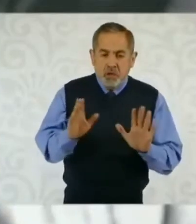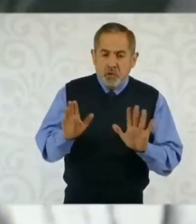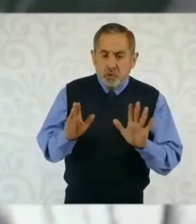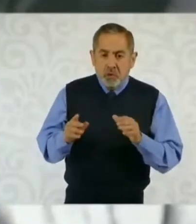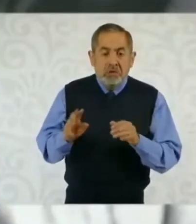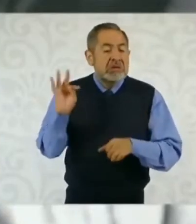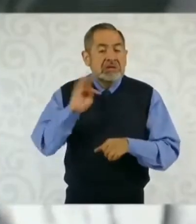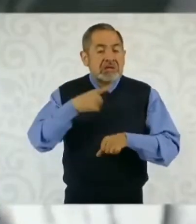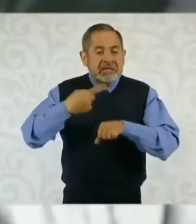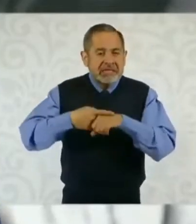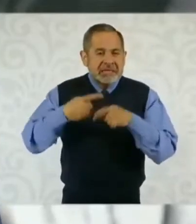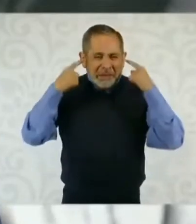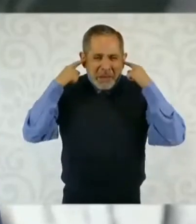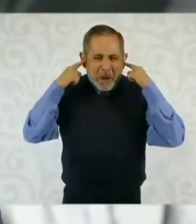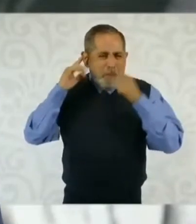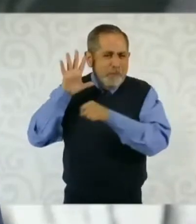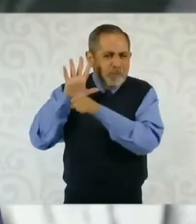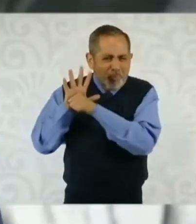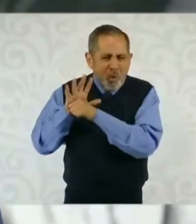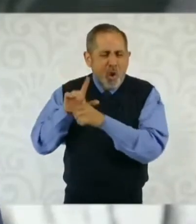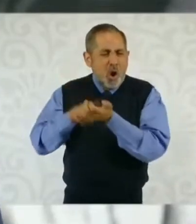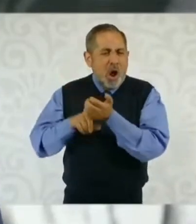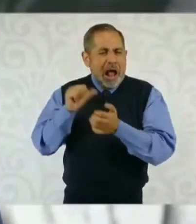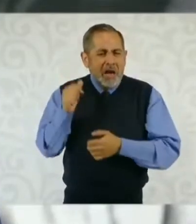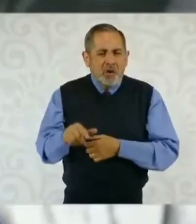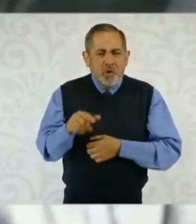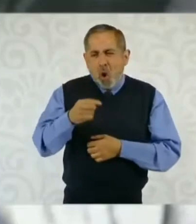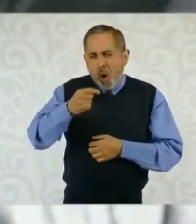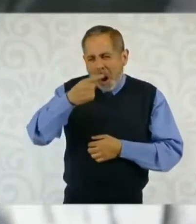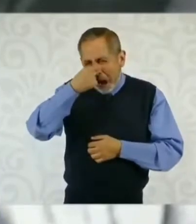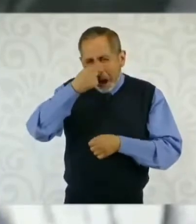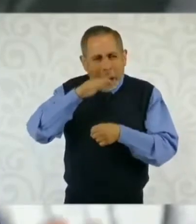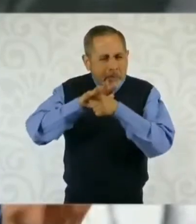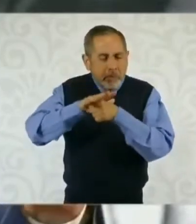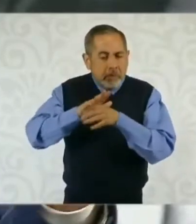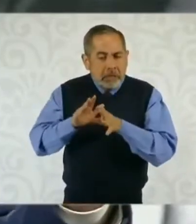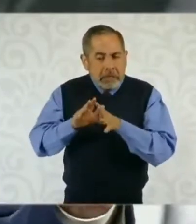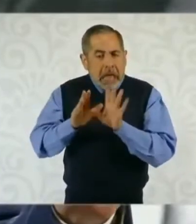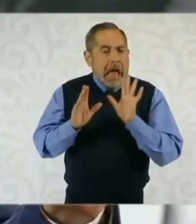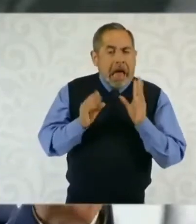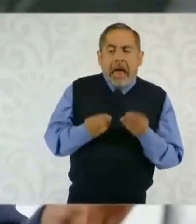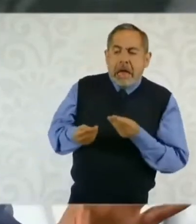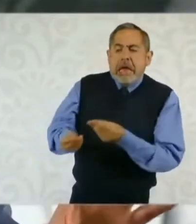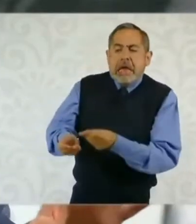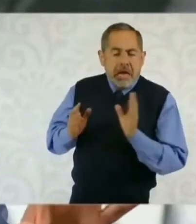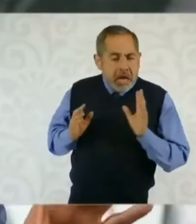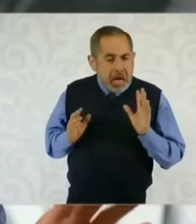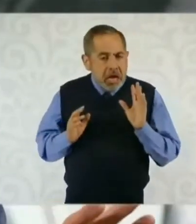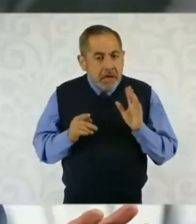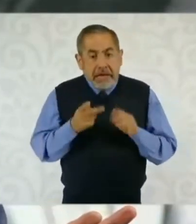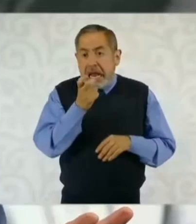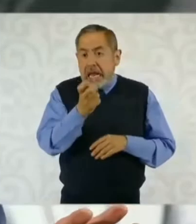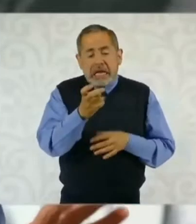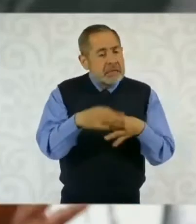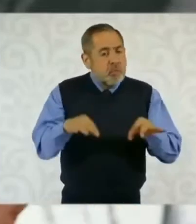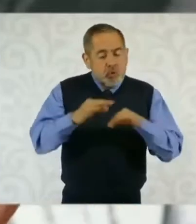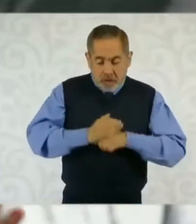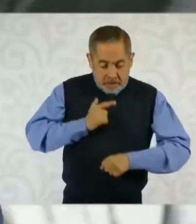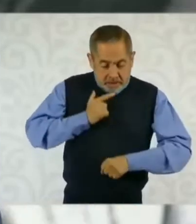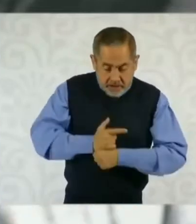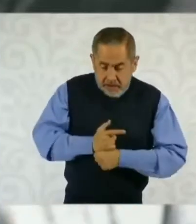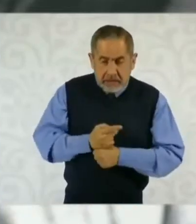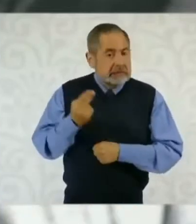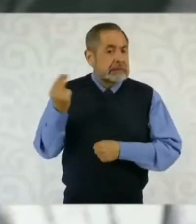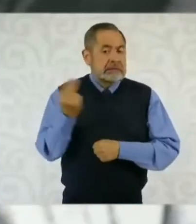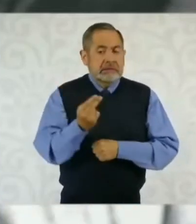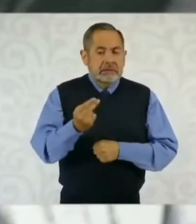los oídos, otitis o de que tengan sinusitis. Estas cosas son de atención primaria y